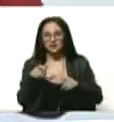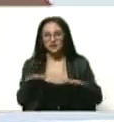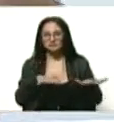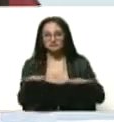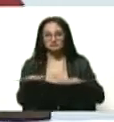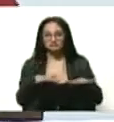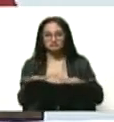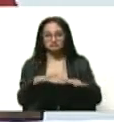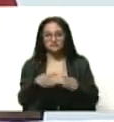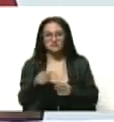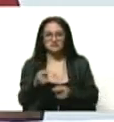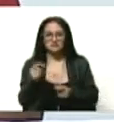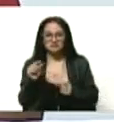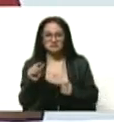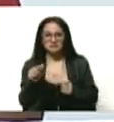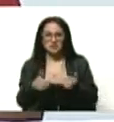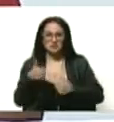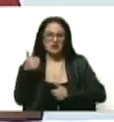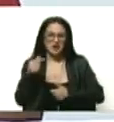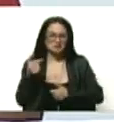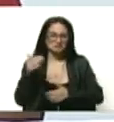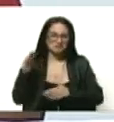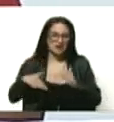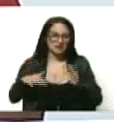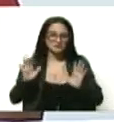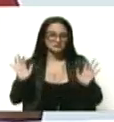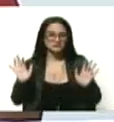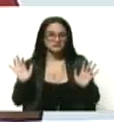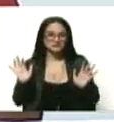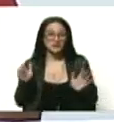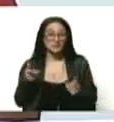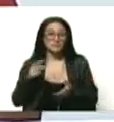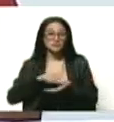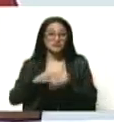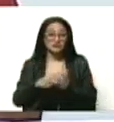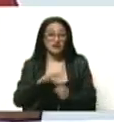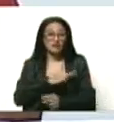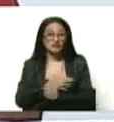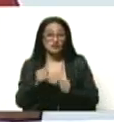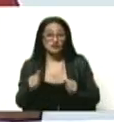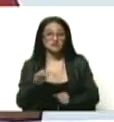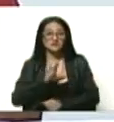un poquito más, un poquito menos. Pero nos habla de la fuerza del PSUV,